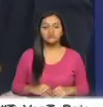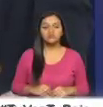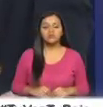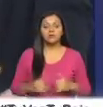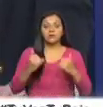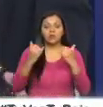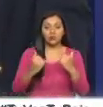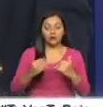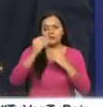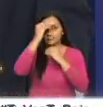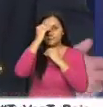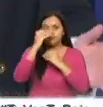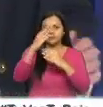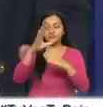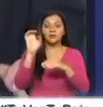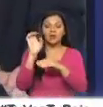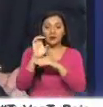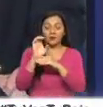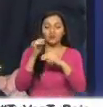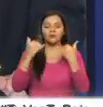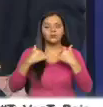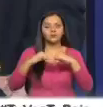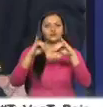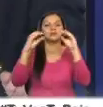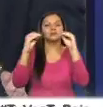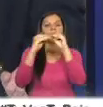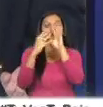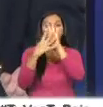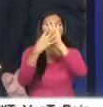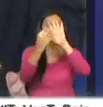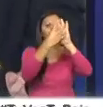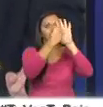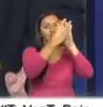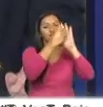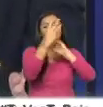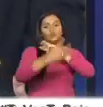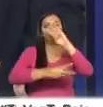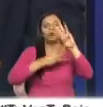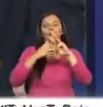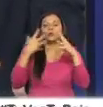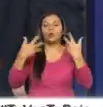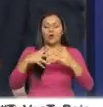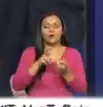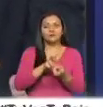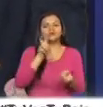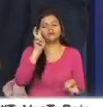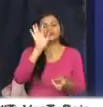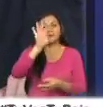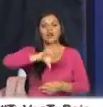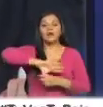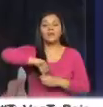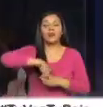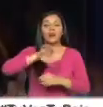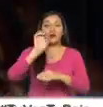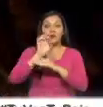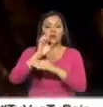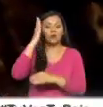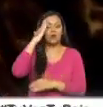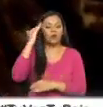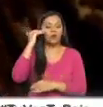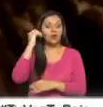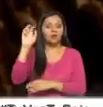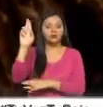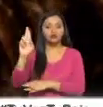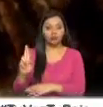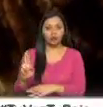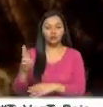Ahora le contamos que Ecuador continúa maravillando en distintos rincones del mundo. La Embajada Ecuatoriana en Corea del Sur organizó